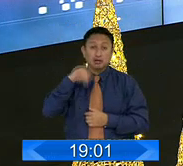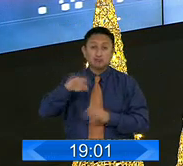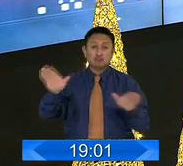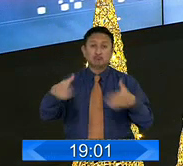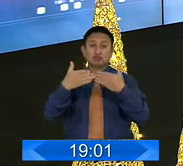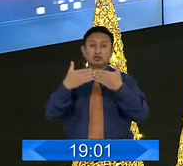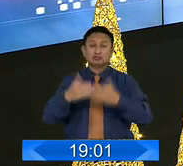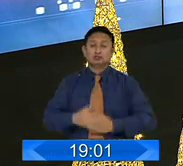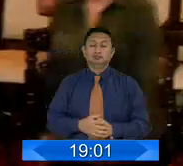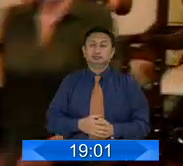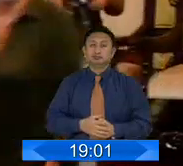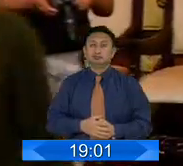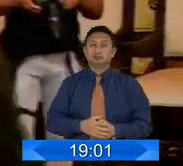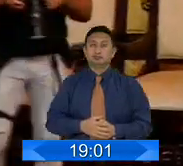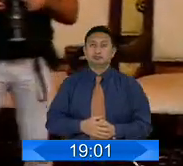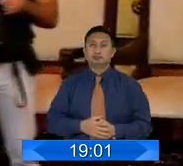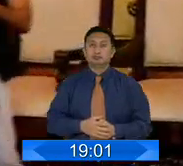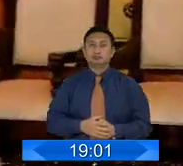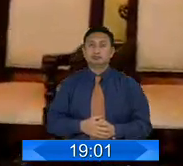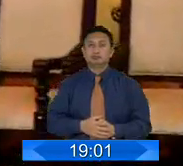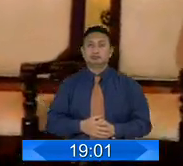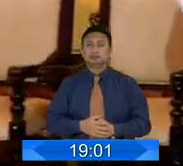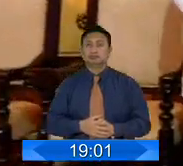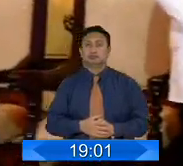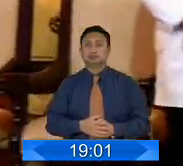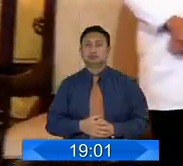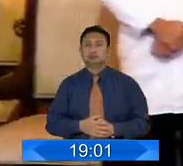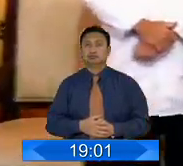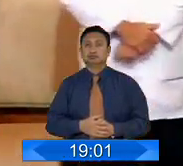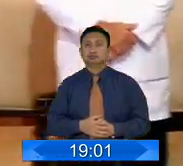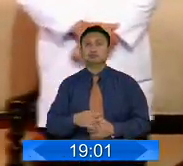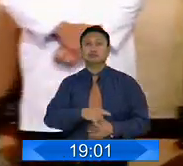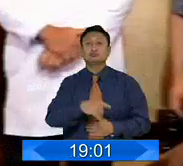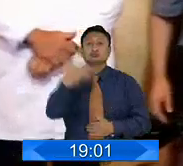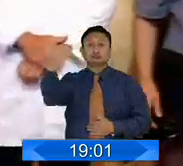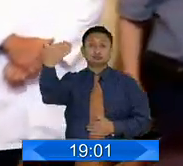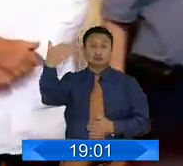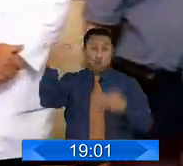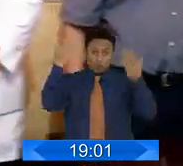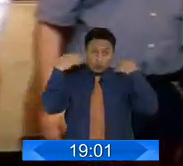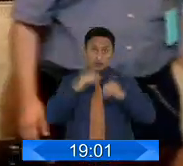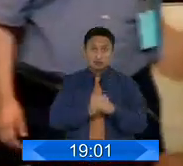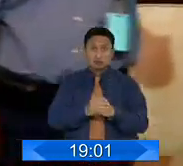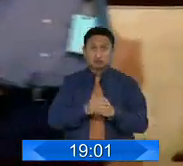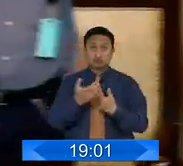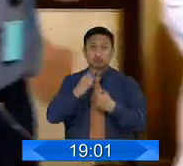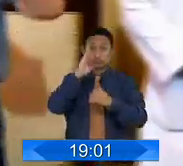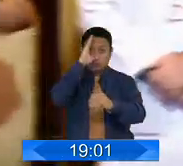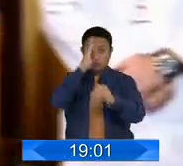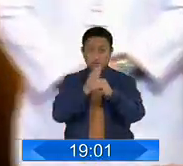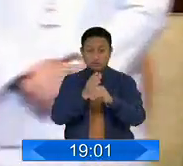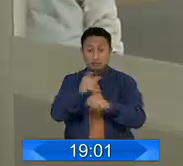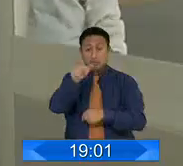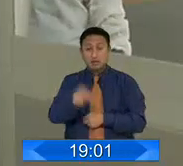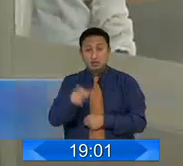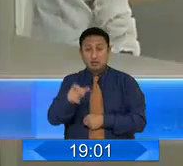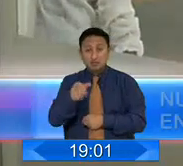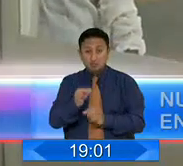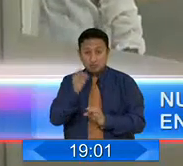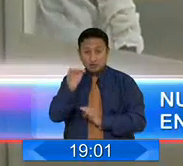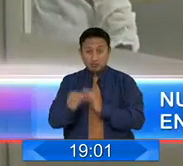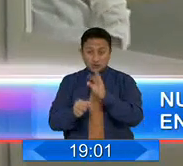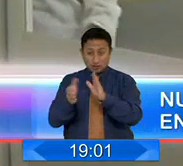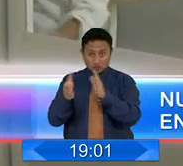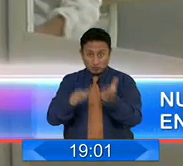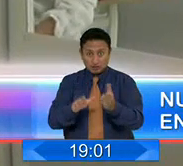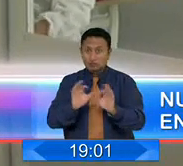cerrados. Lo único que busco, dice la alcaldesa de Guayaquil, Cintia Viteri, es evitar que más personas mueran por causa del